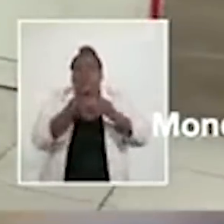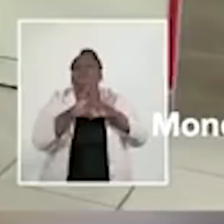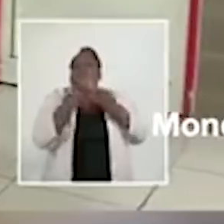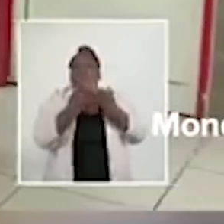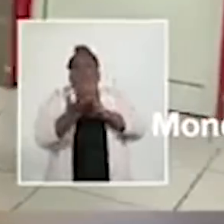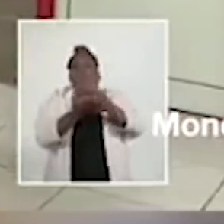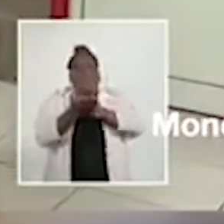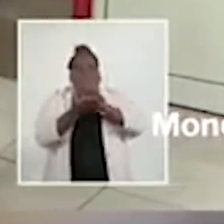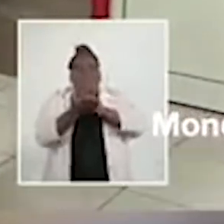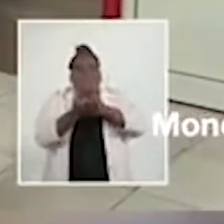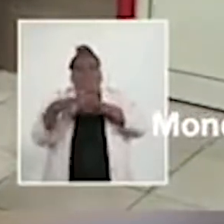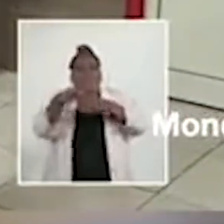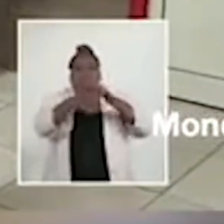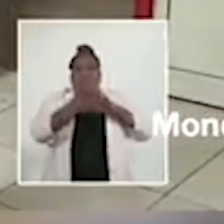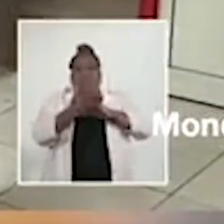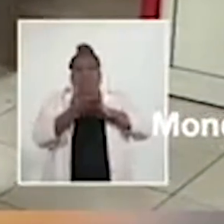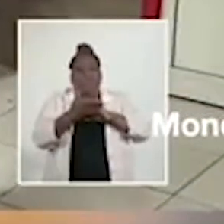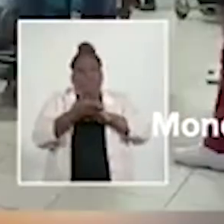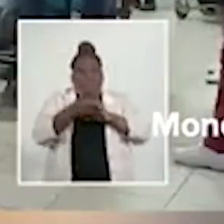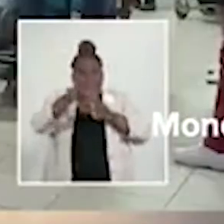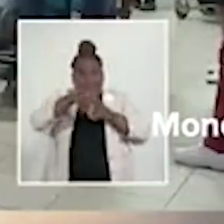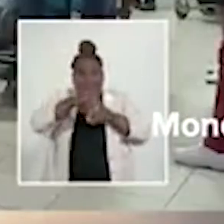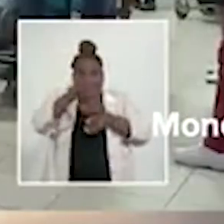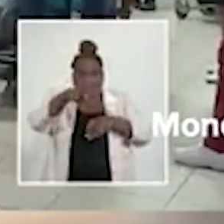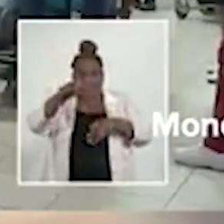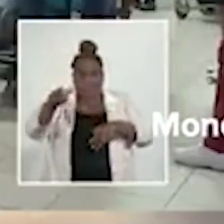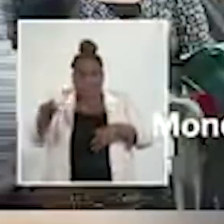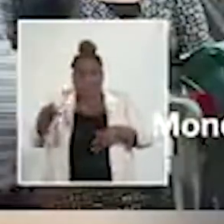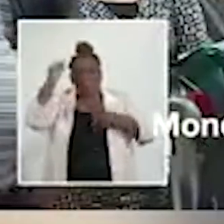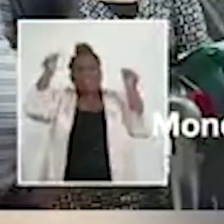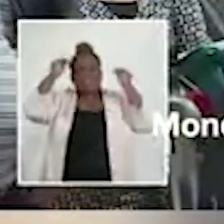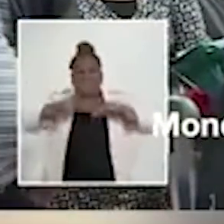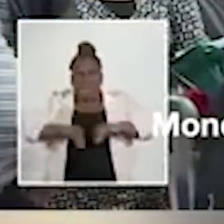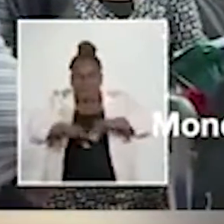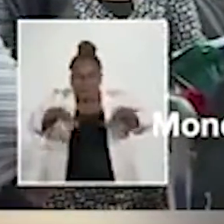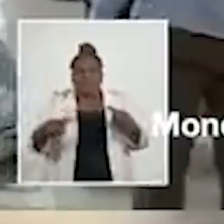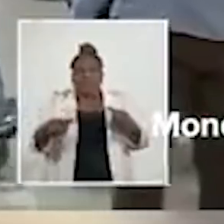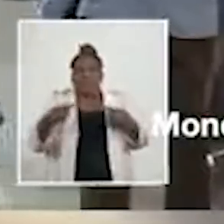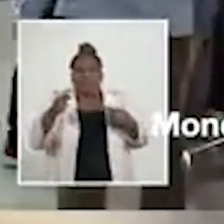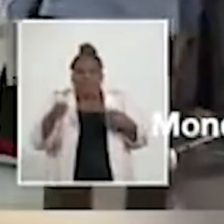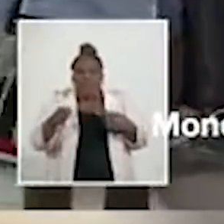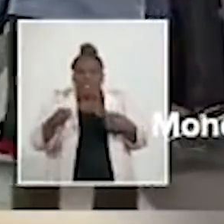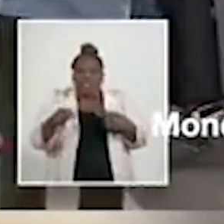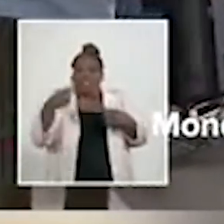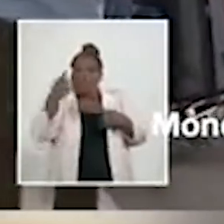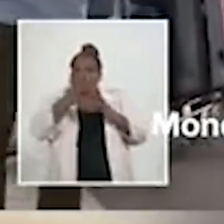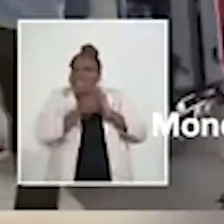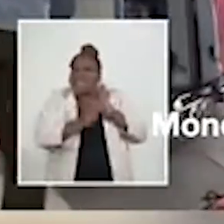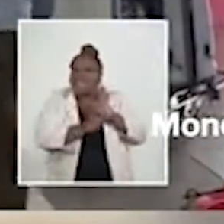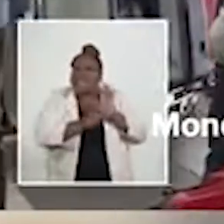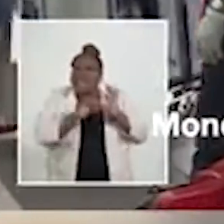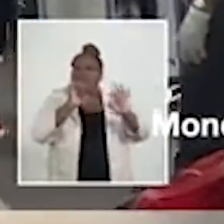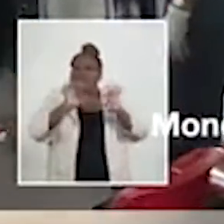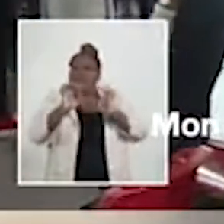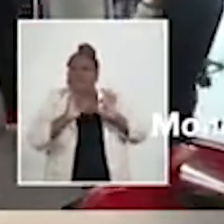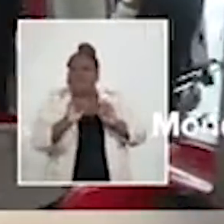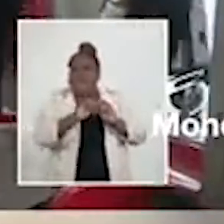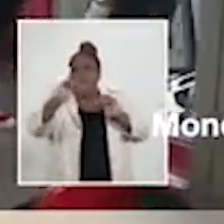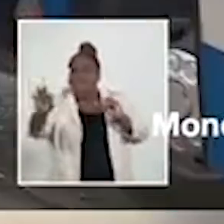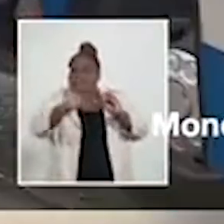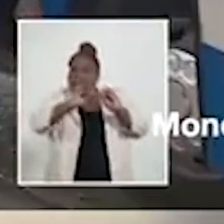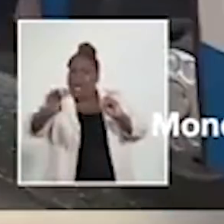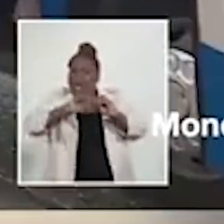entre los turistas que llegan en un paquete organizado. Esos turistas que sabemos que siempre van a tener una ventaja